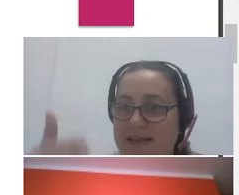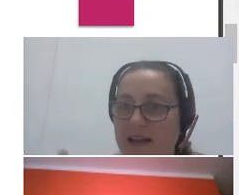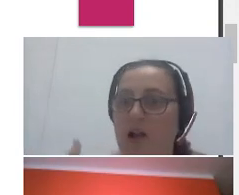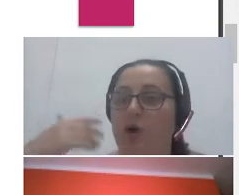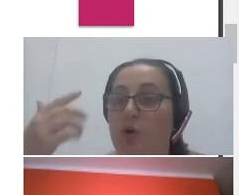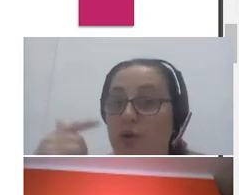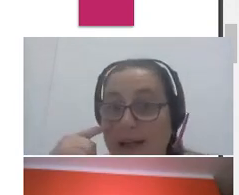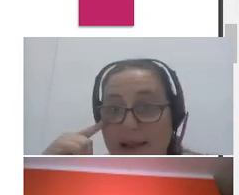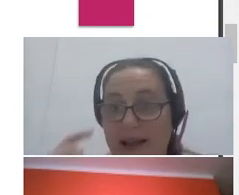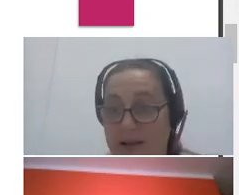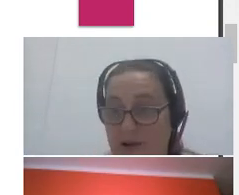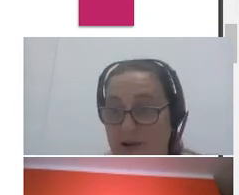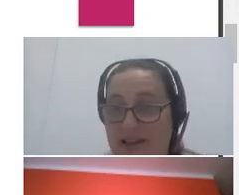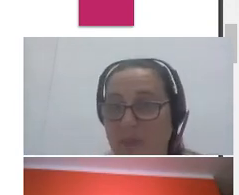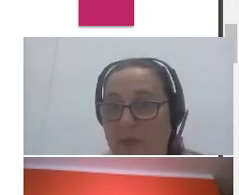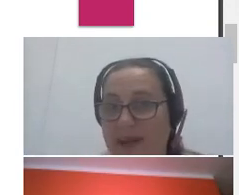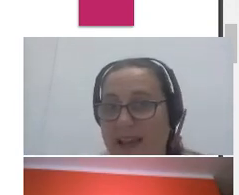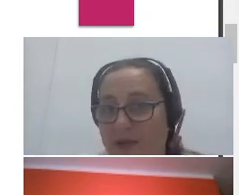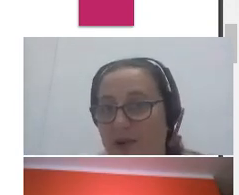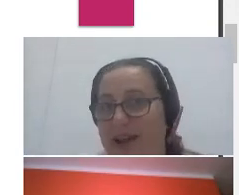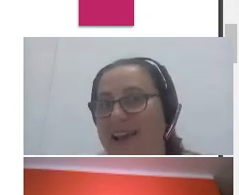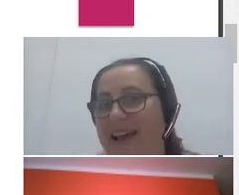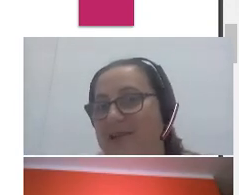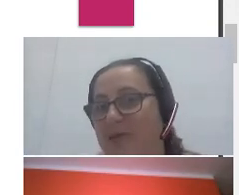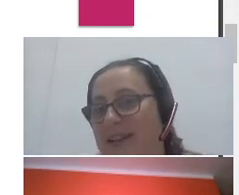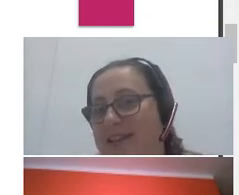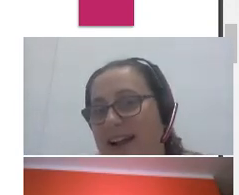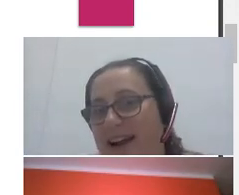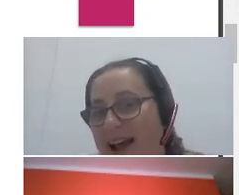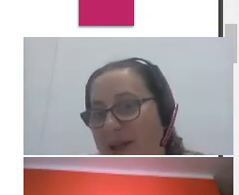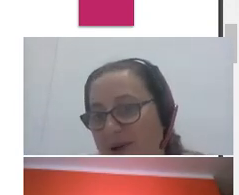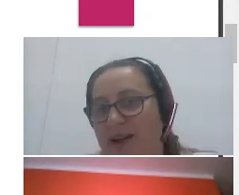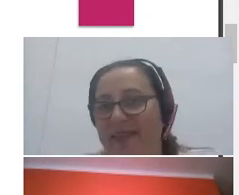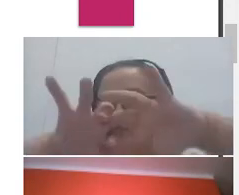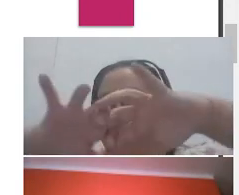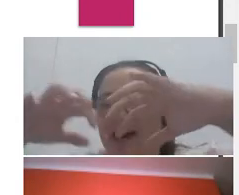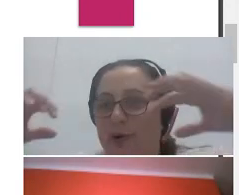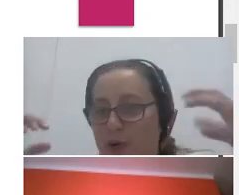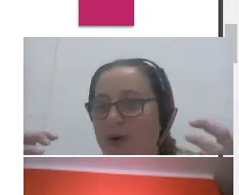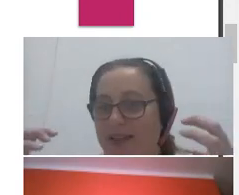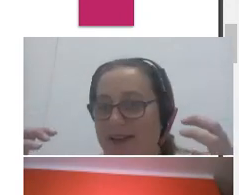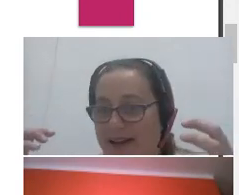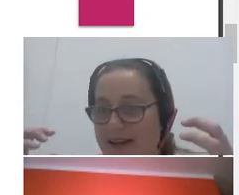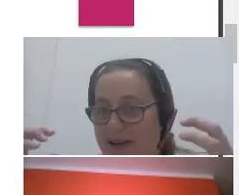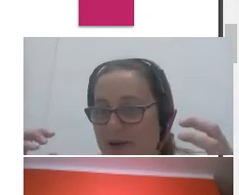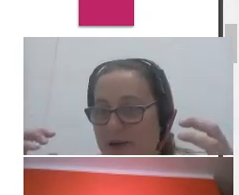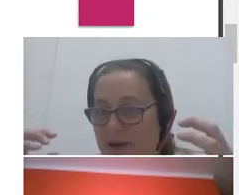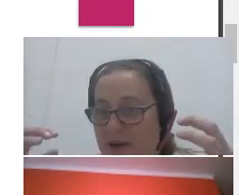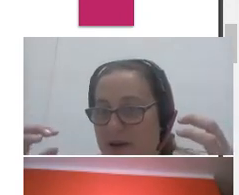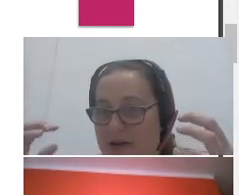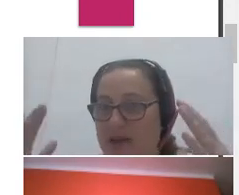es decir, nutrida, lo que estamos viendo es casi un desangrado de la rotura del